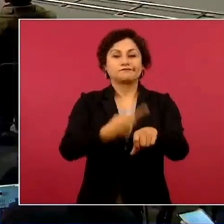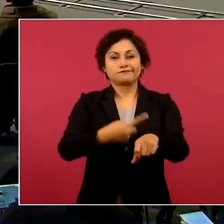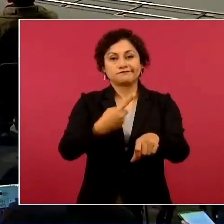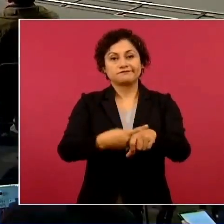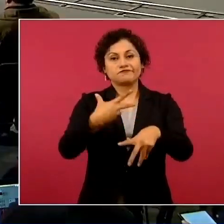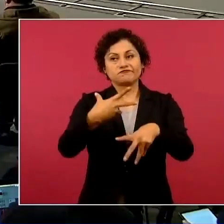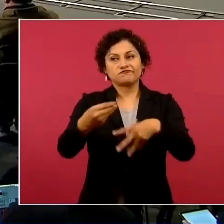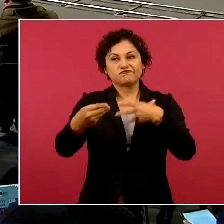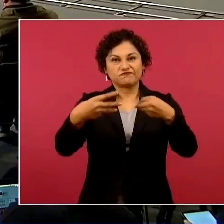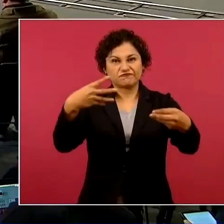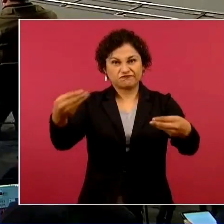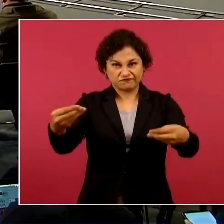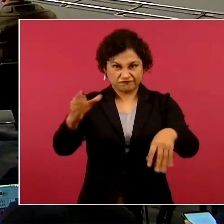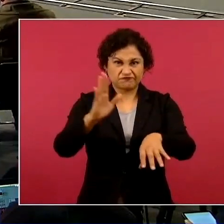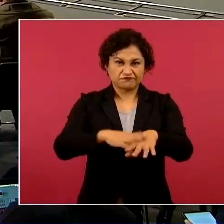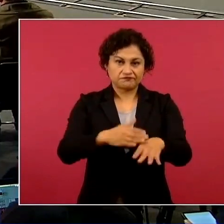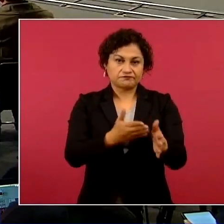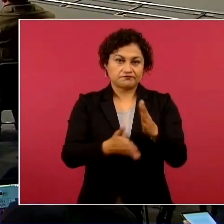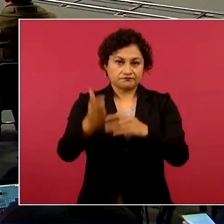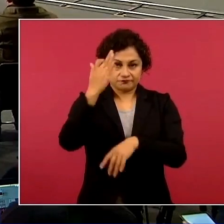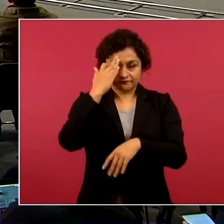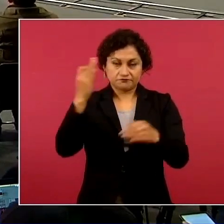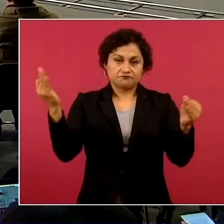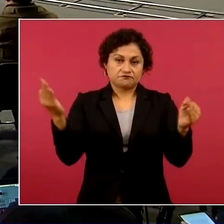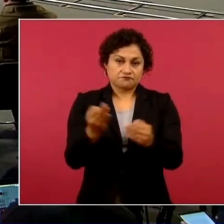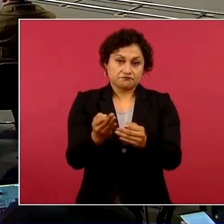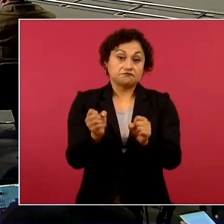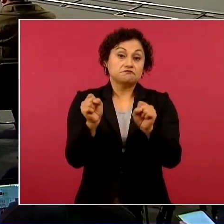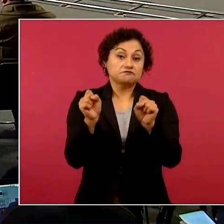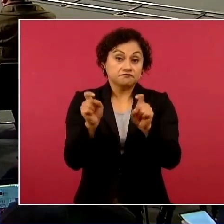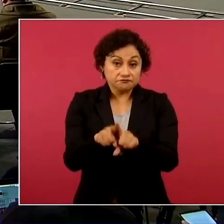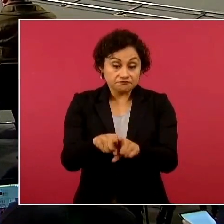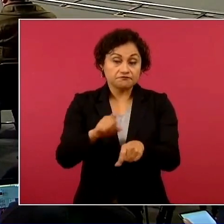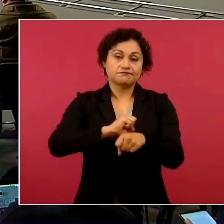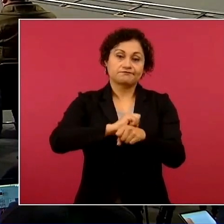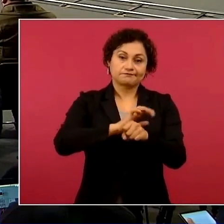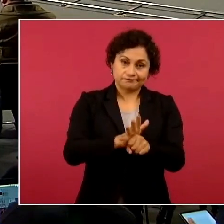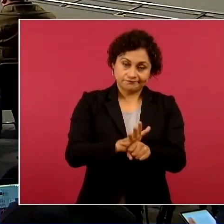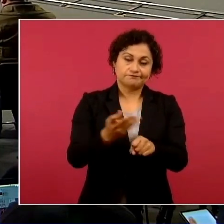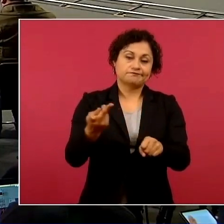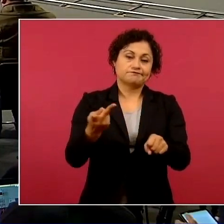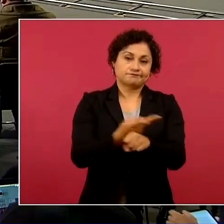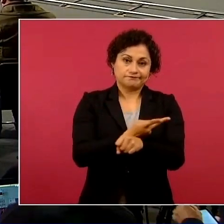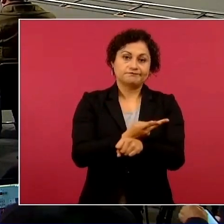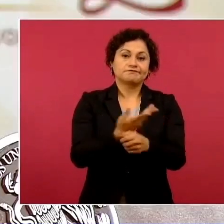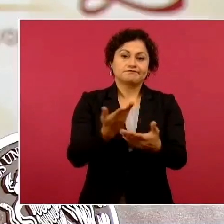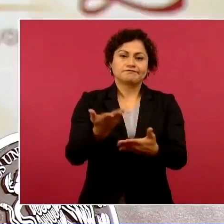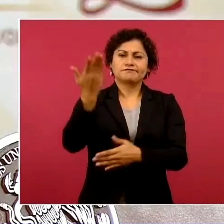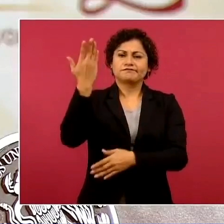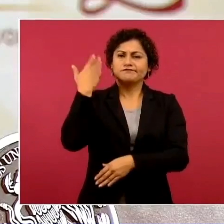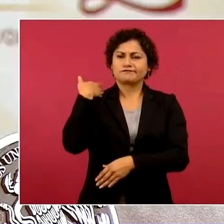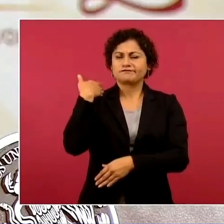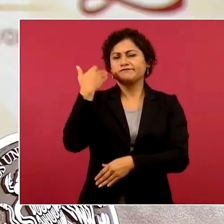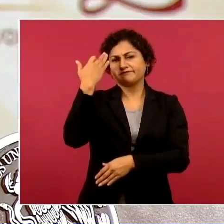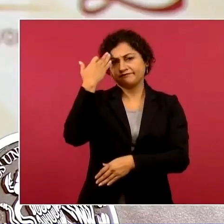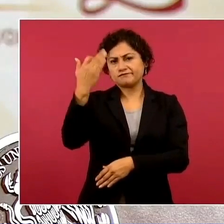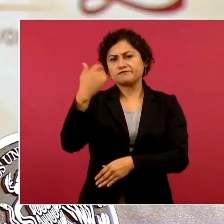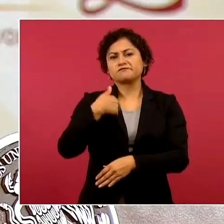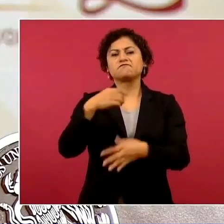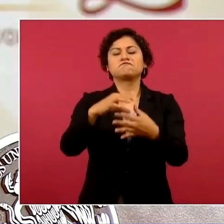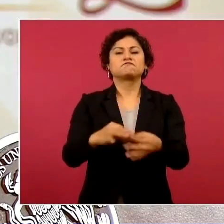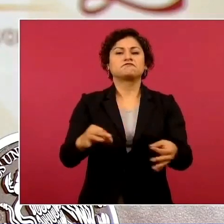en la temporada fría. Y COVID no es la excepción. De hecho, como habíamos también comentado hace meses, la predicción